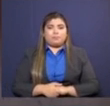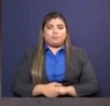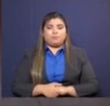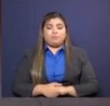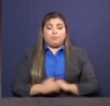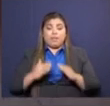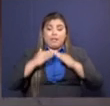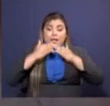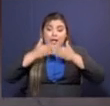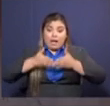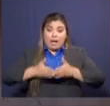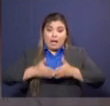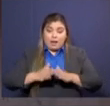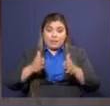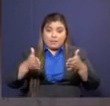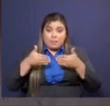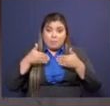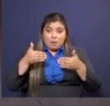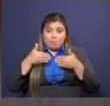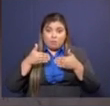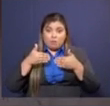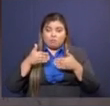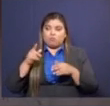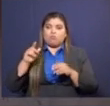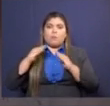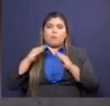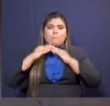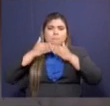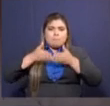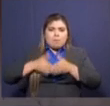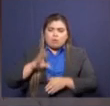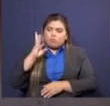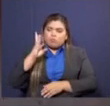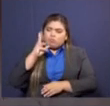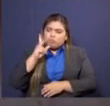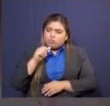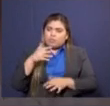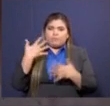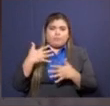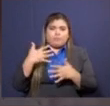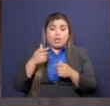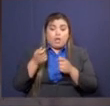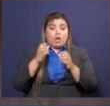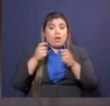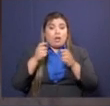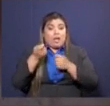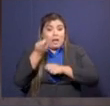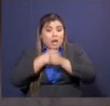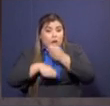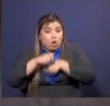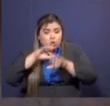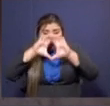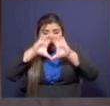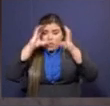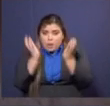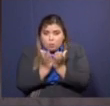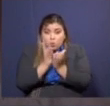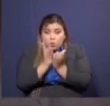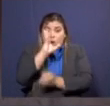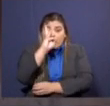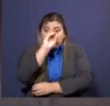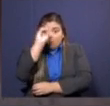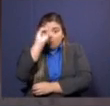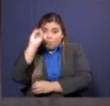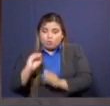Por el canal pasa el 6% del comercio mundial. El canal